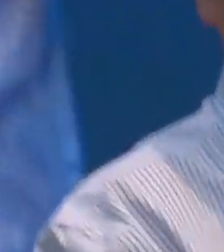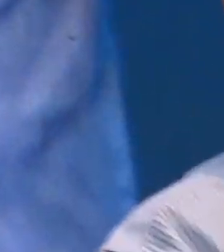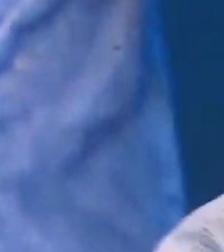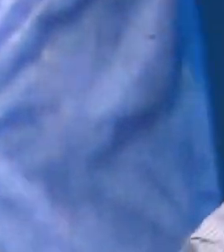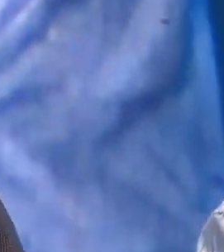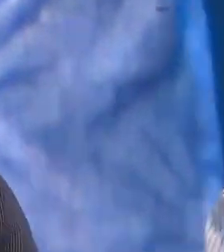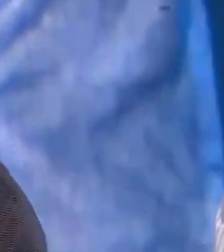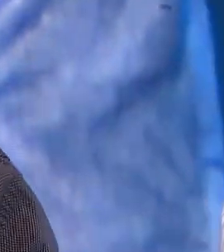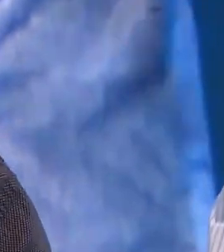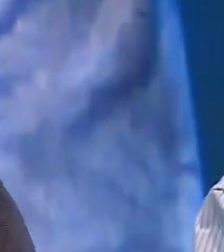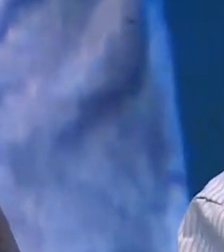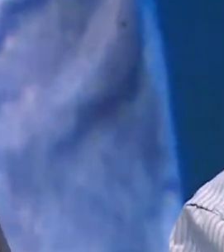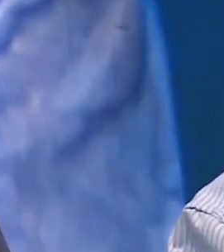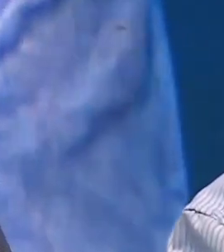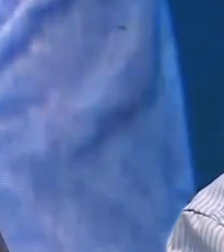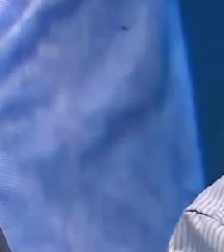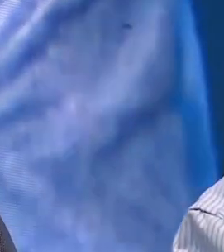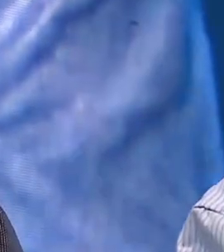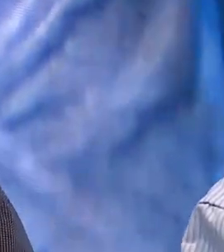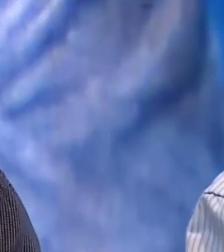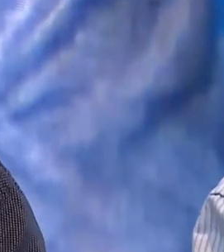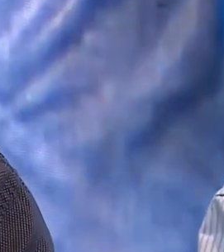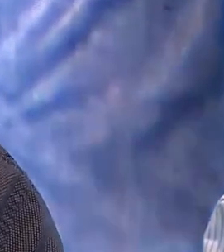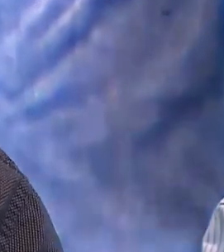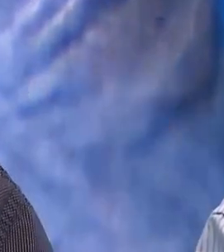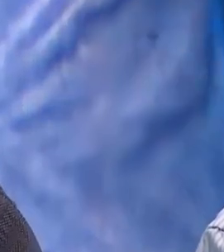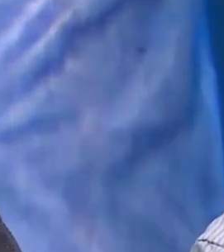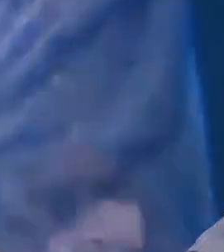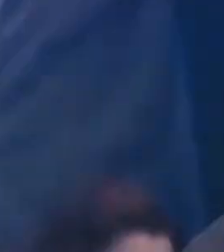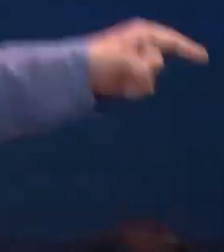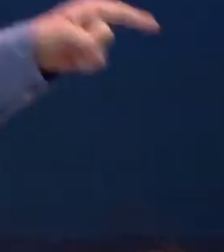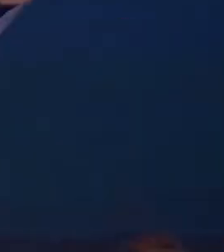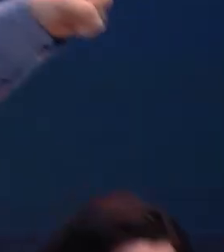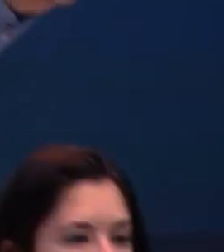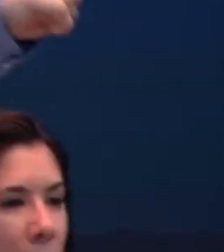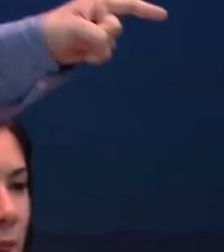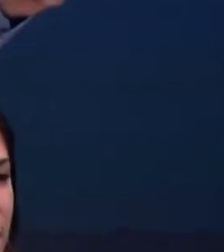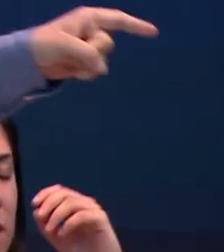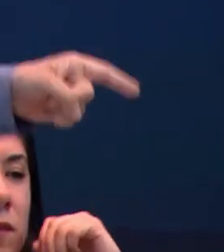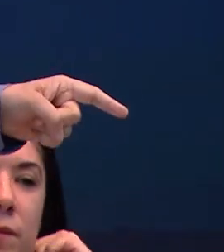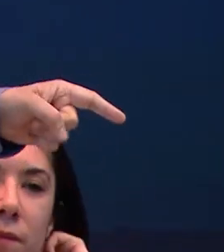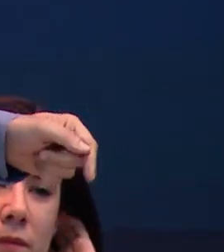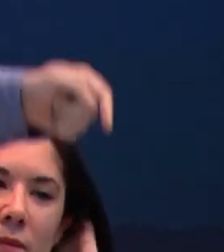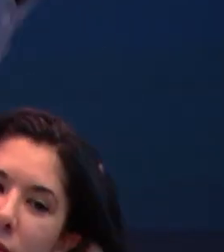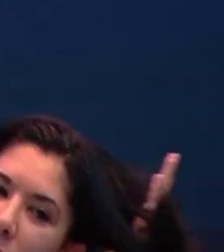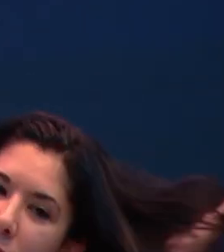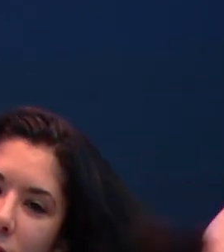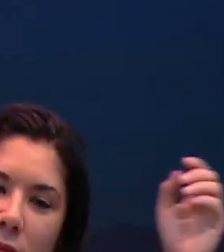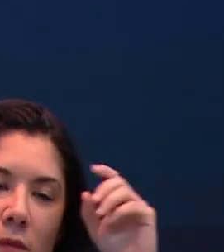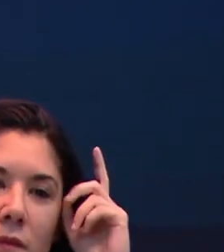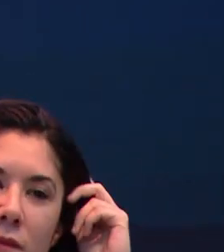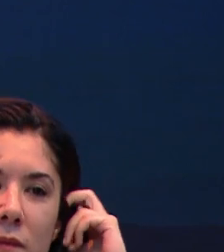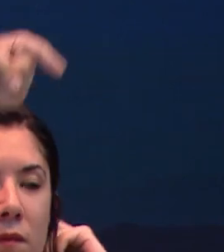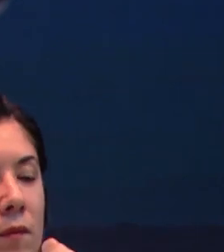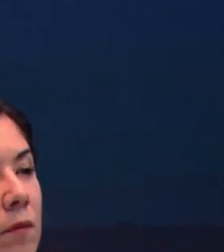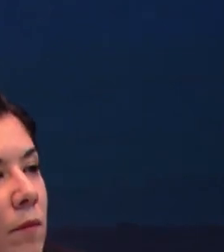De Gustavo Petro aprendimos que el municipalismo, para ser transformador, tiene que estar